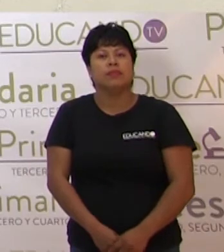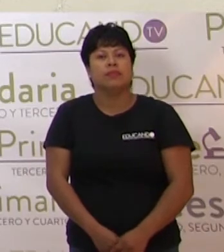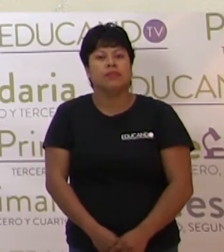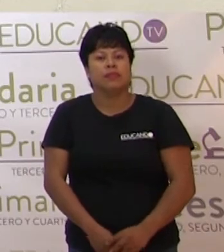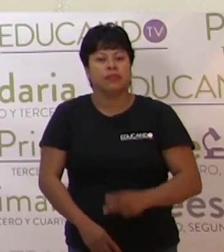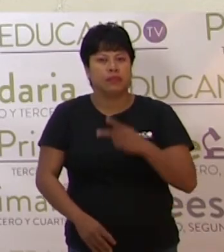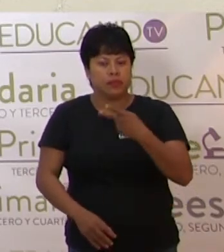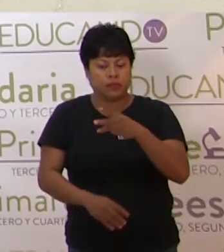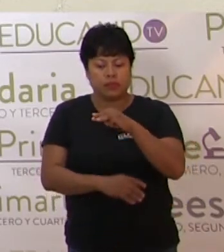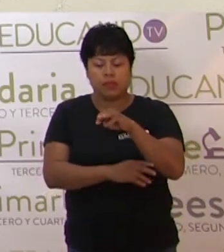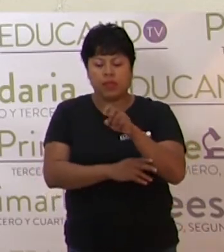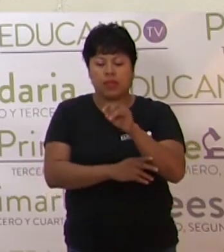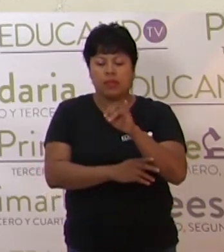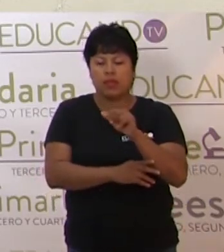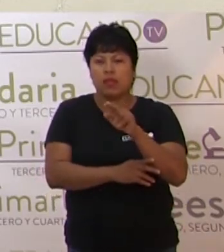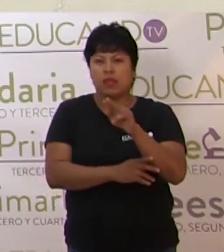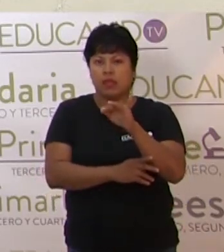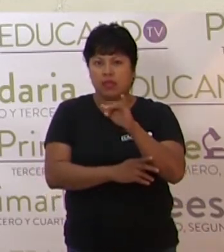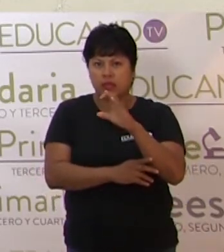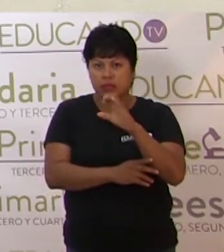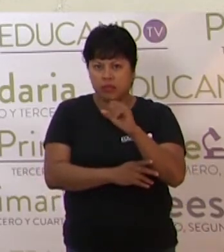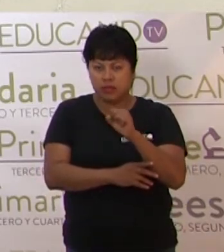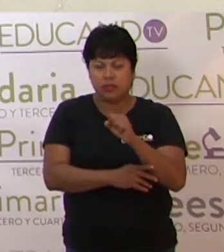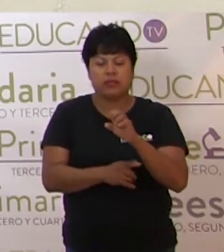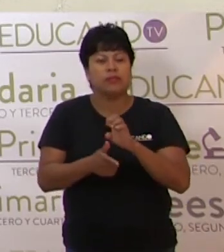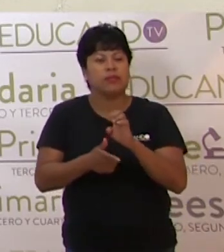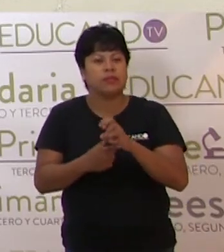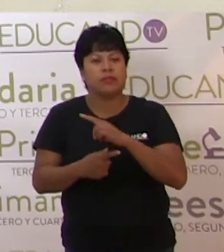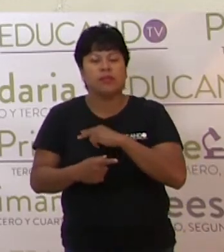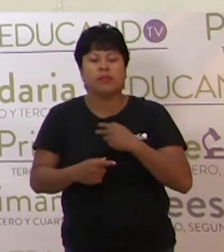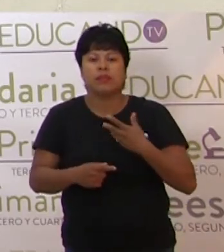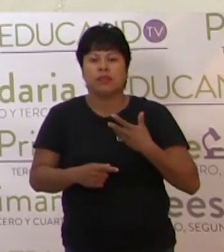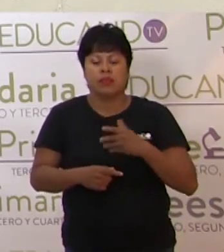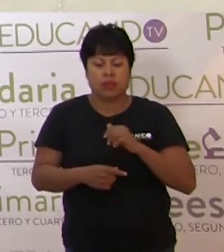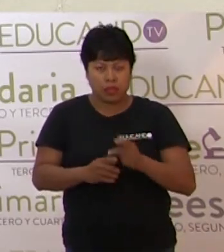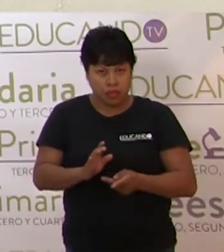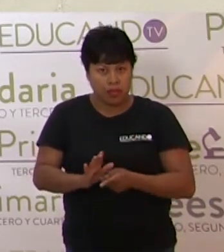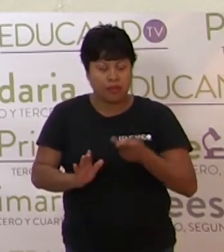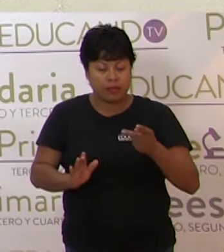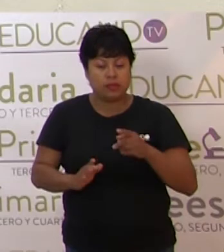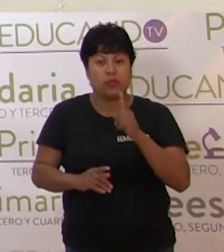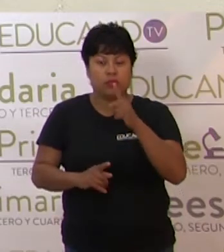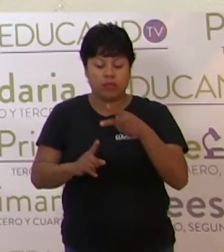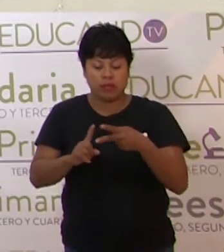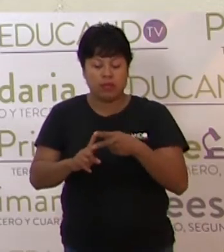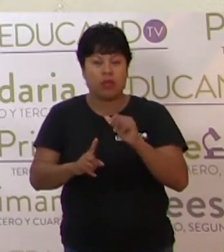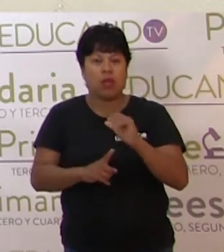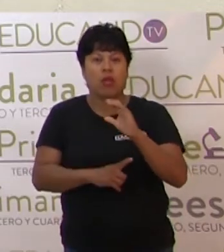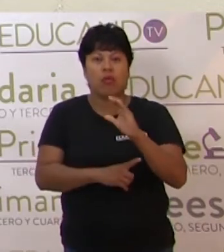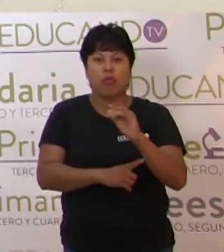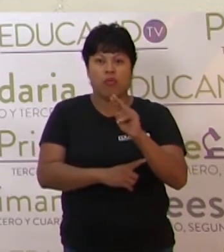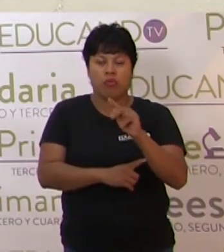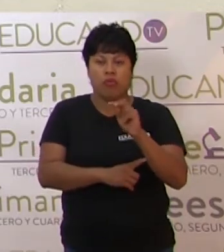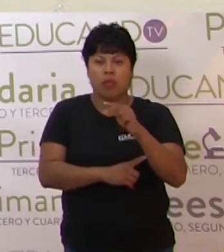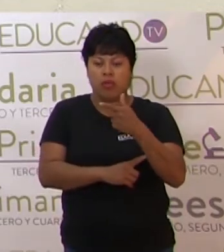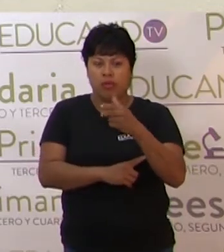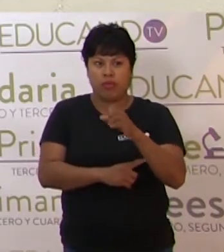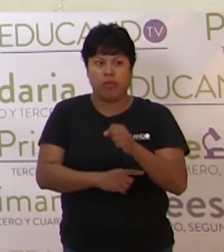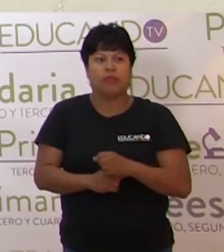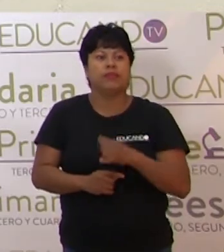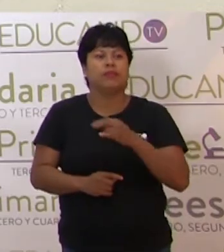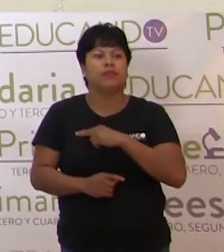y media tristes entonces tenemos otra vez un triángulo rectángulo y vamos